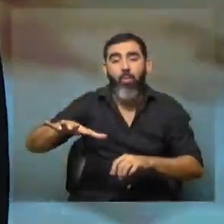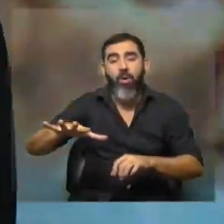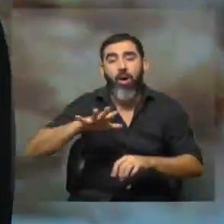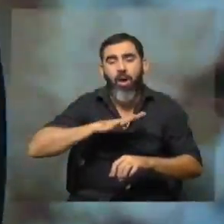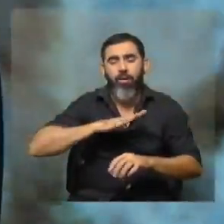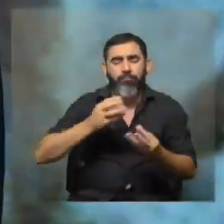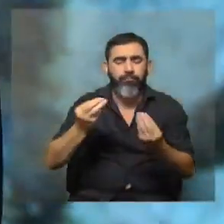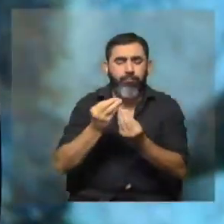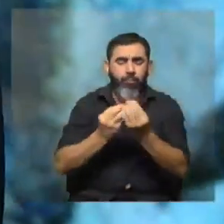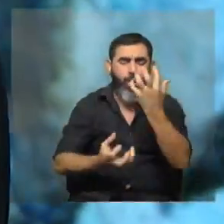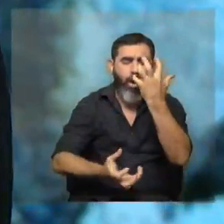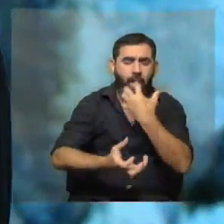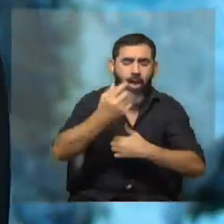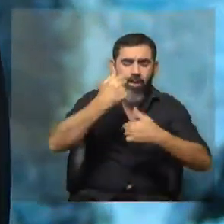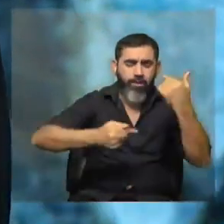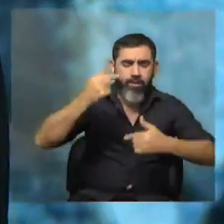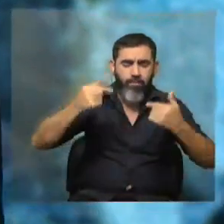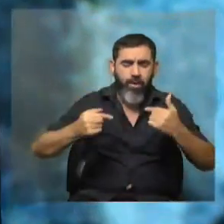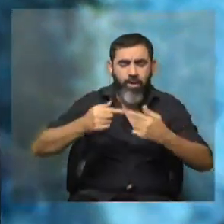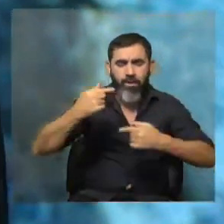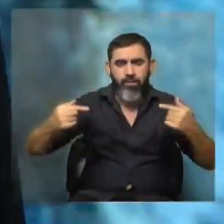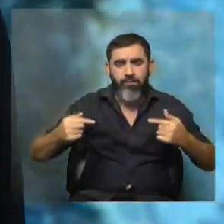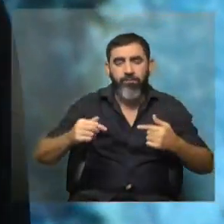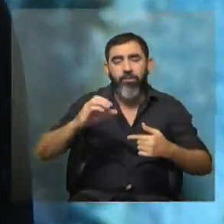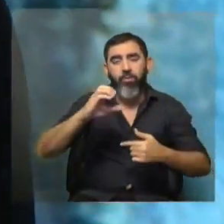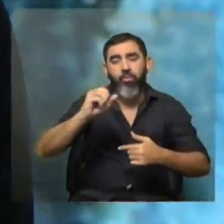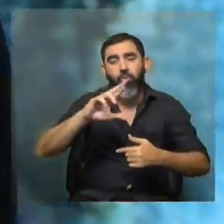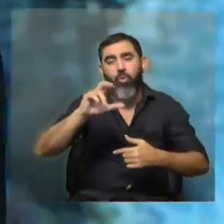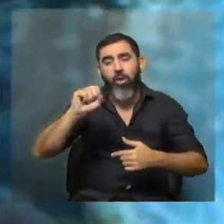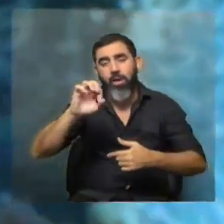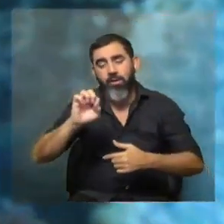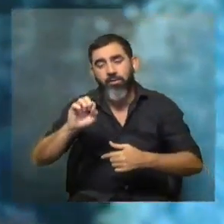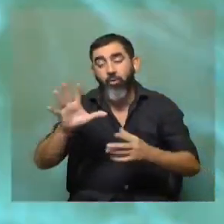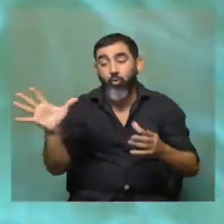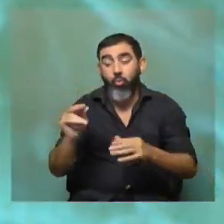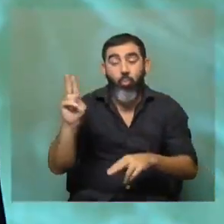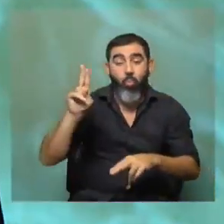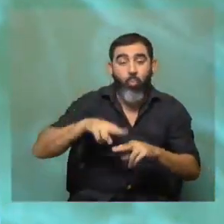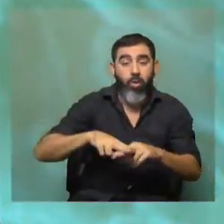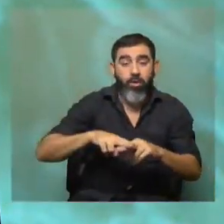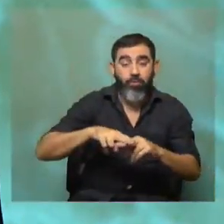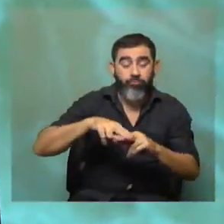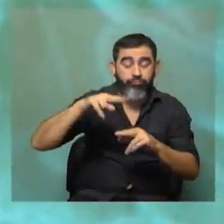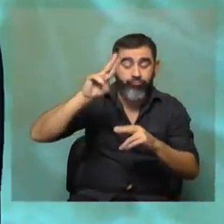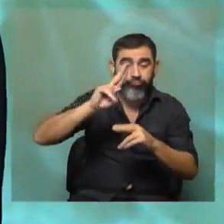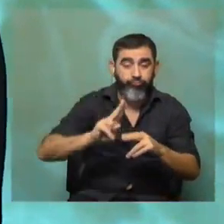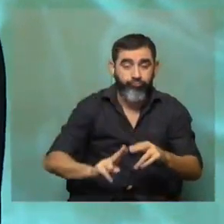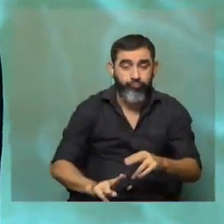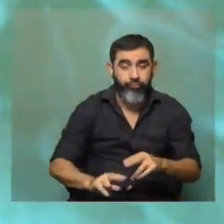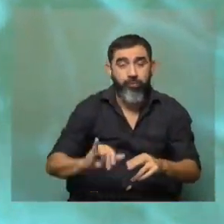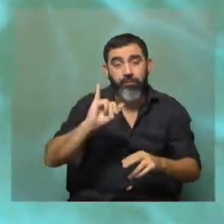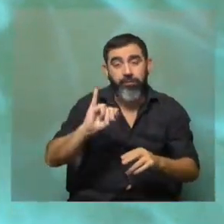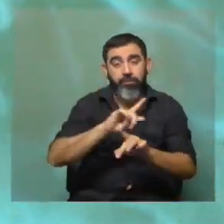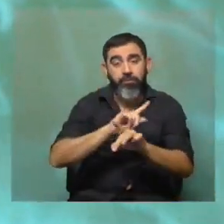bichos, ammonoideos, trilobites, corales, y todos los bichos mueren y caen al fondo. Si tienen la suerte de no